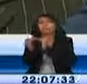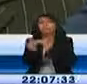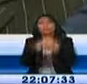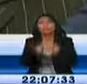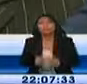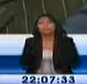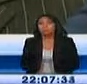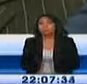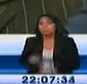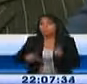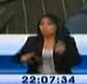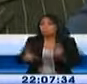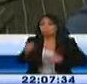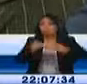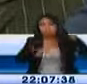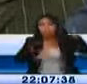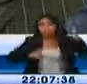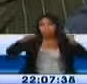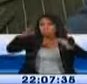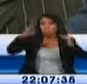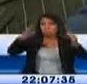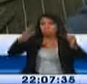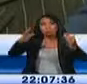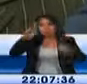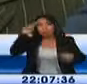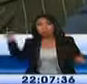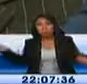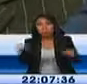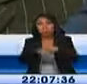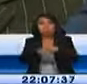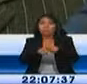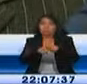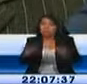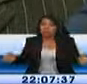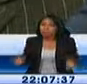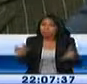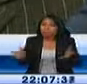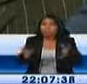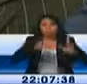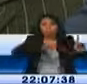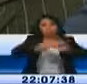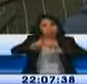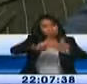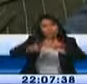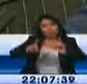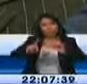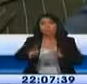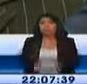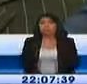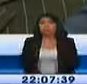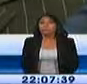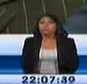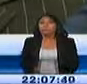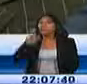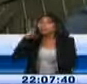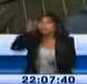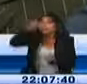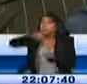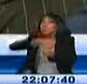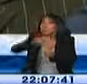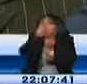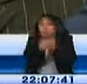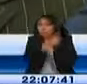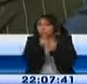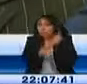de las mayorías, por lo que hacemos un llamado al diálogo nacional y local como vía para encontrar soluciones a